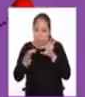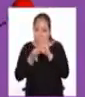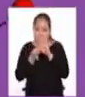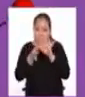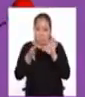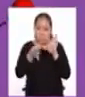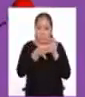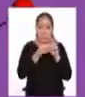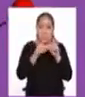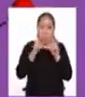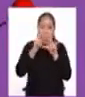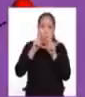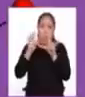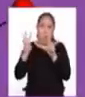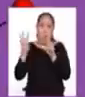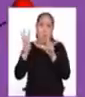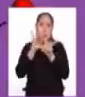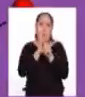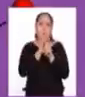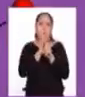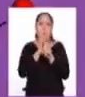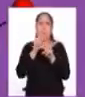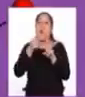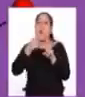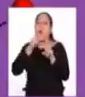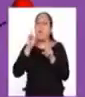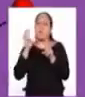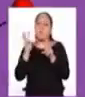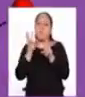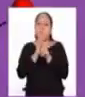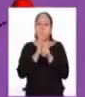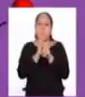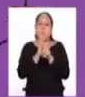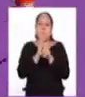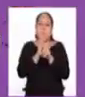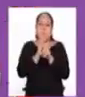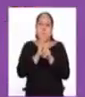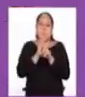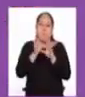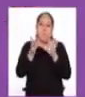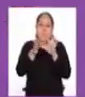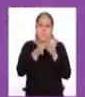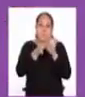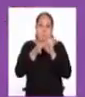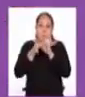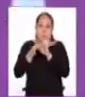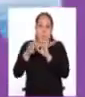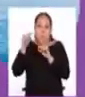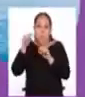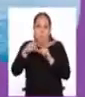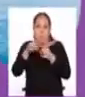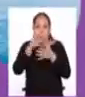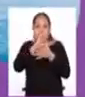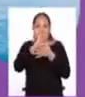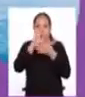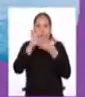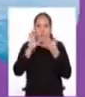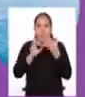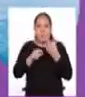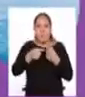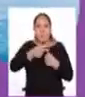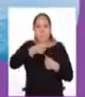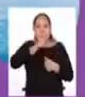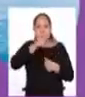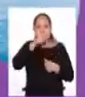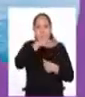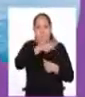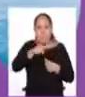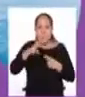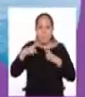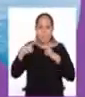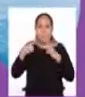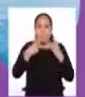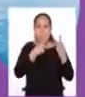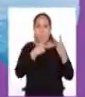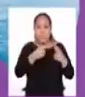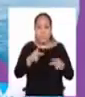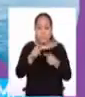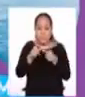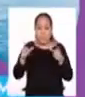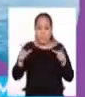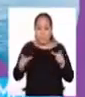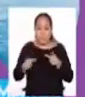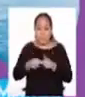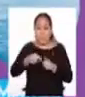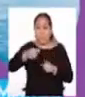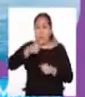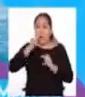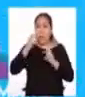a 4 moléculas de agua, permaneciendo unidas. Gracias a esta característica, el agua en ríos, lagos